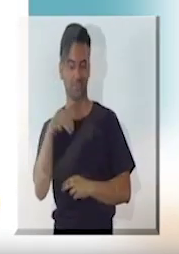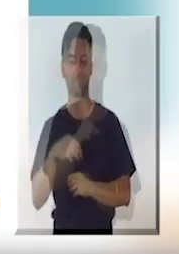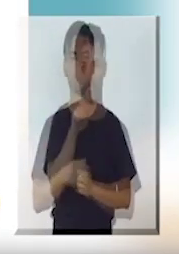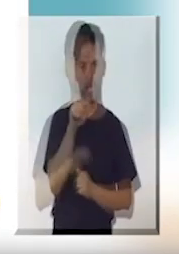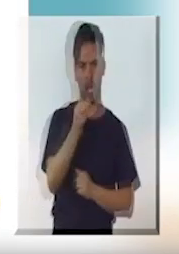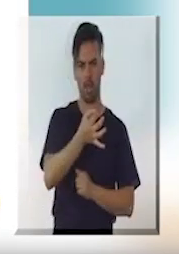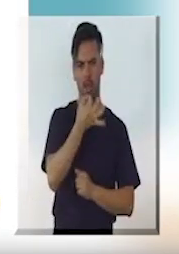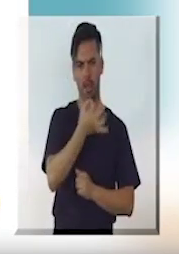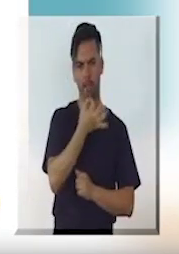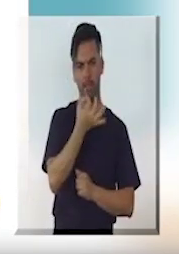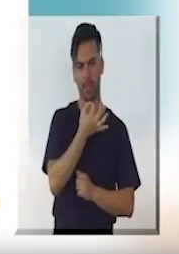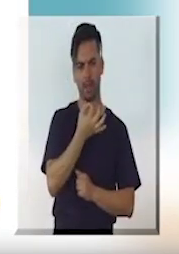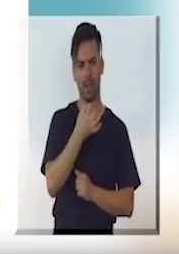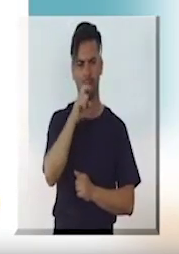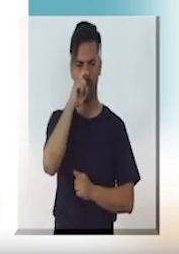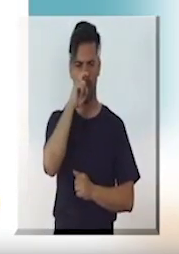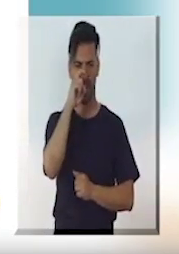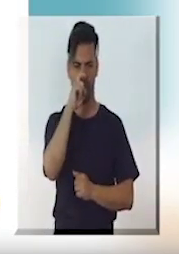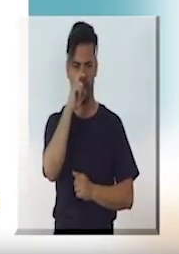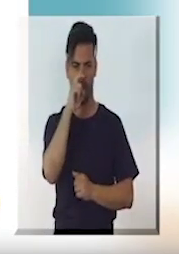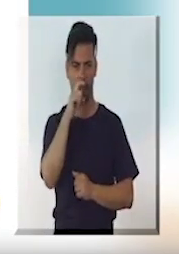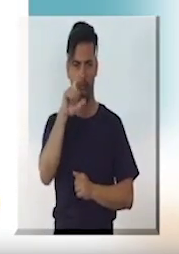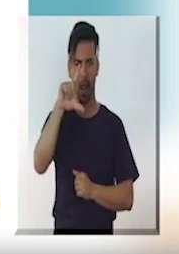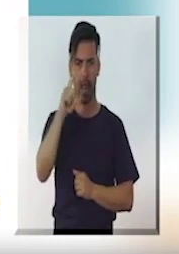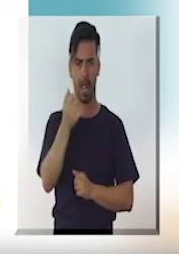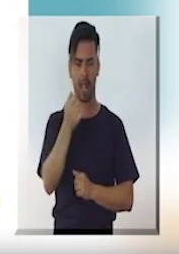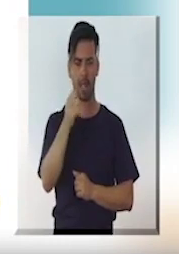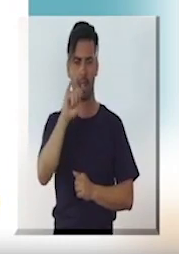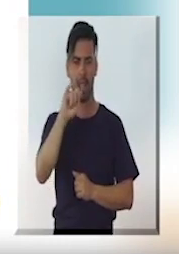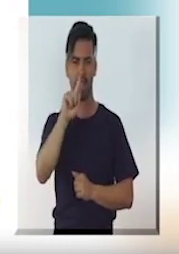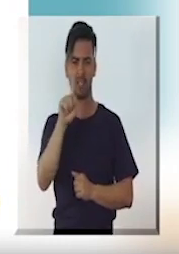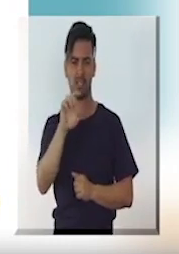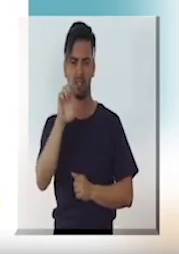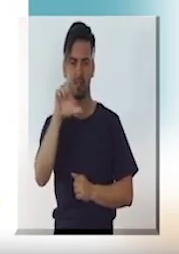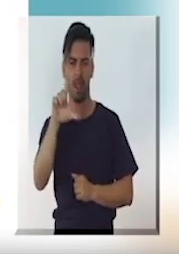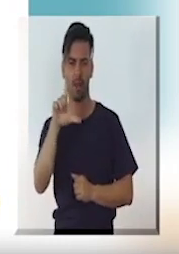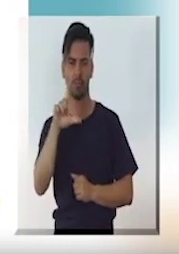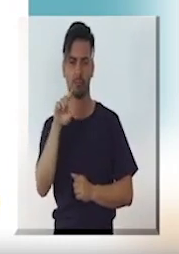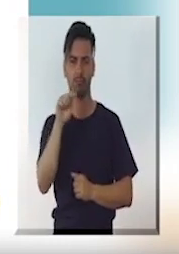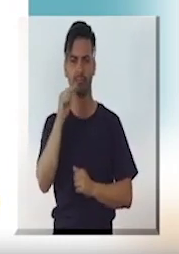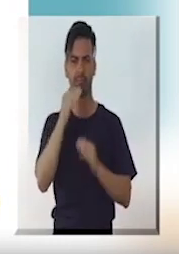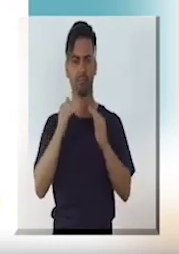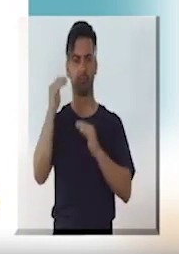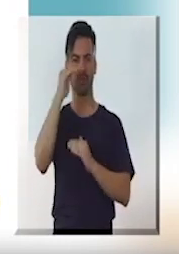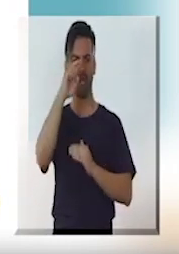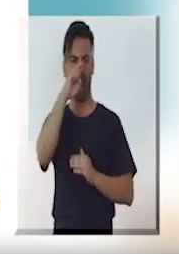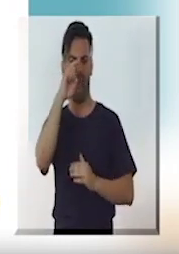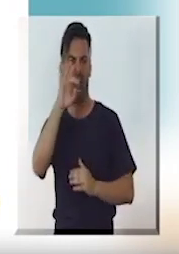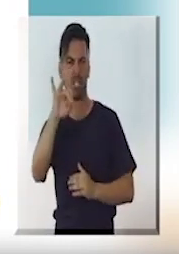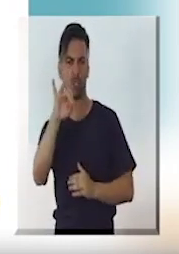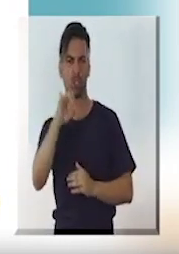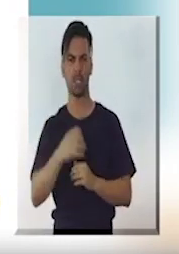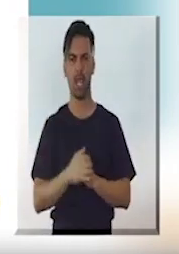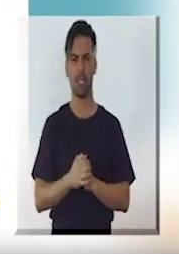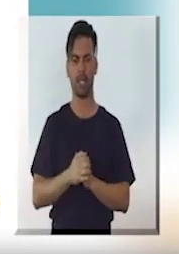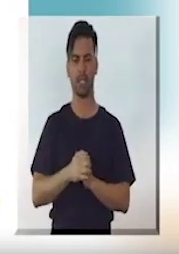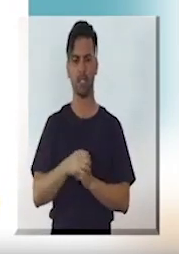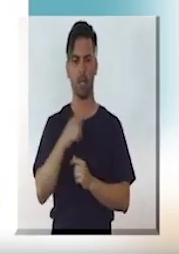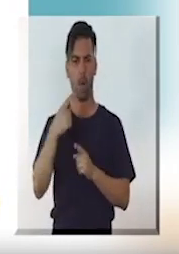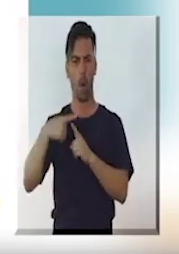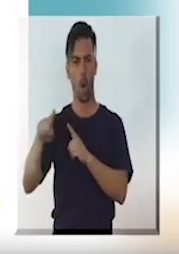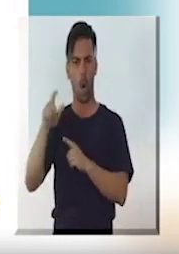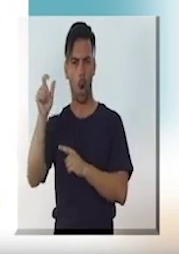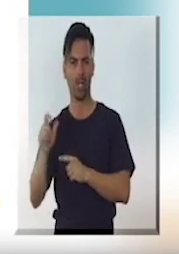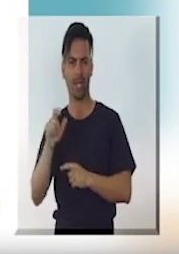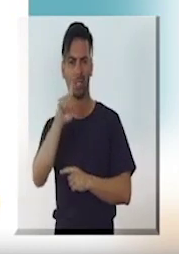G, el ejemplo D habla de la edad de Laisel, que excede en 7 años a la edad de Zulma. Observen